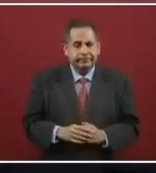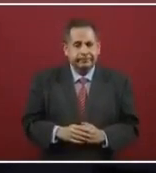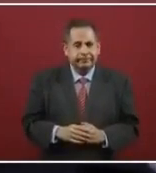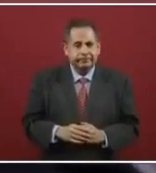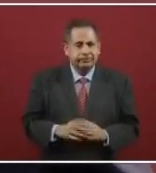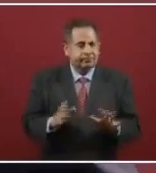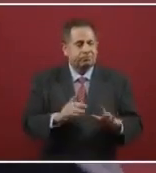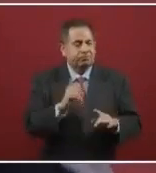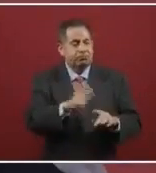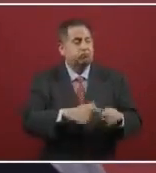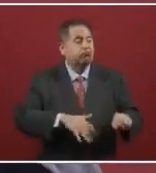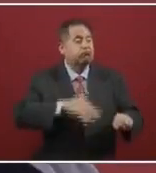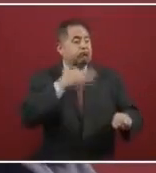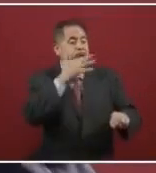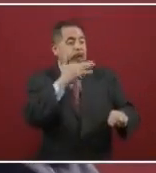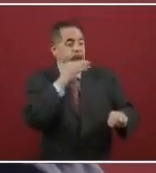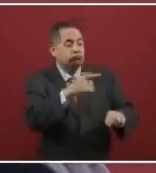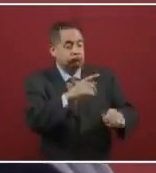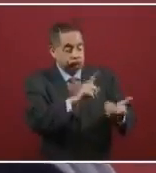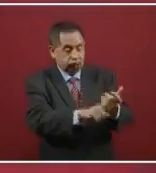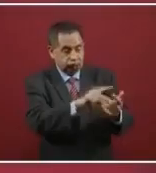ya se terminó la corrupción